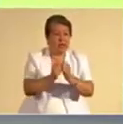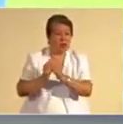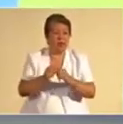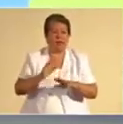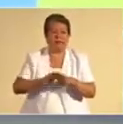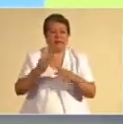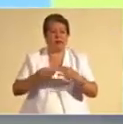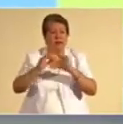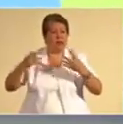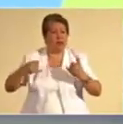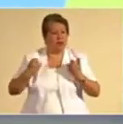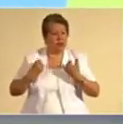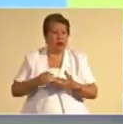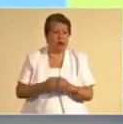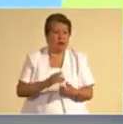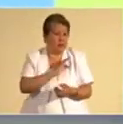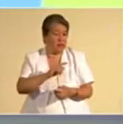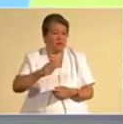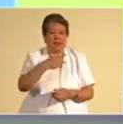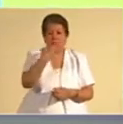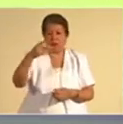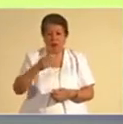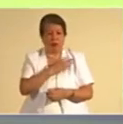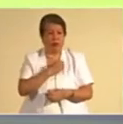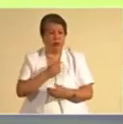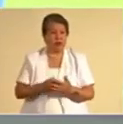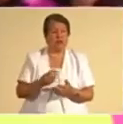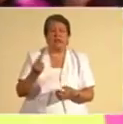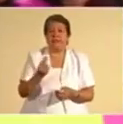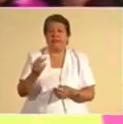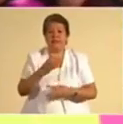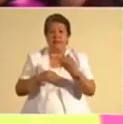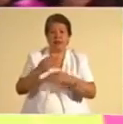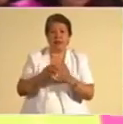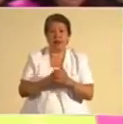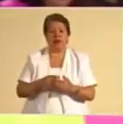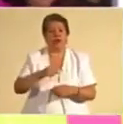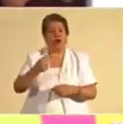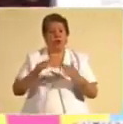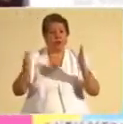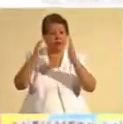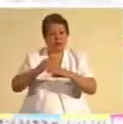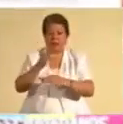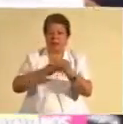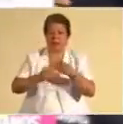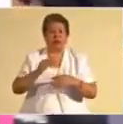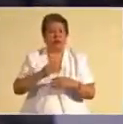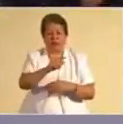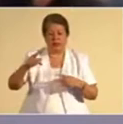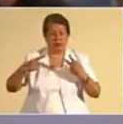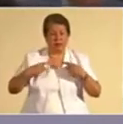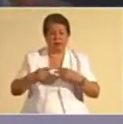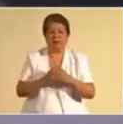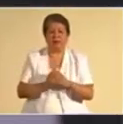jóvenes, que pueden ser tus hijos. Yo creo que se requiere de todos. Vamos a conciliar a todas las partes. Gracias. Gracias, candidato,